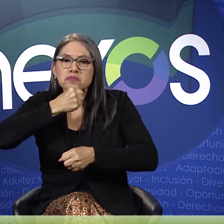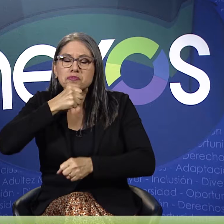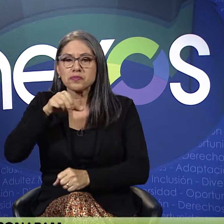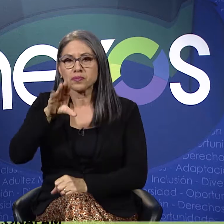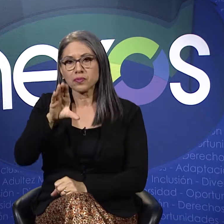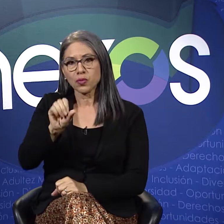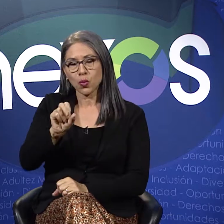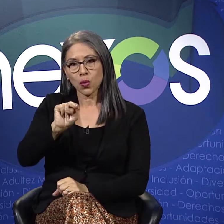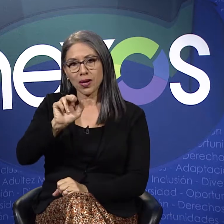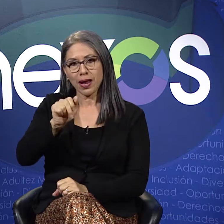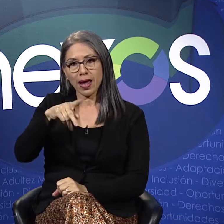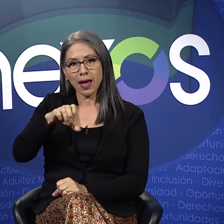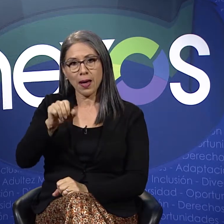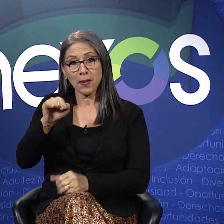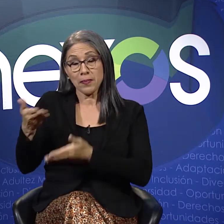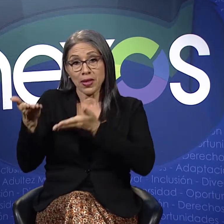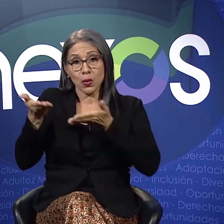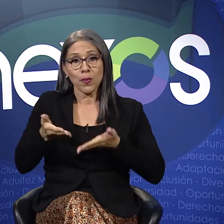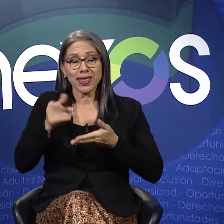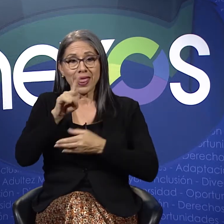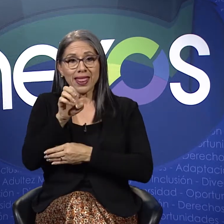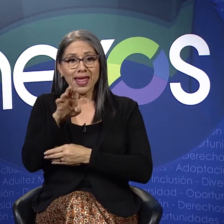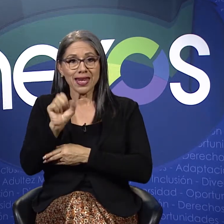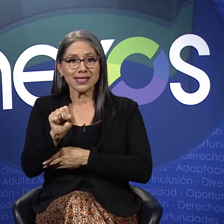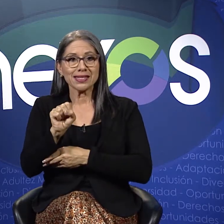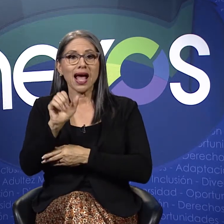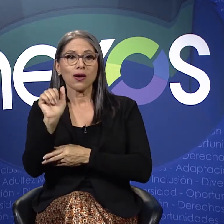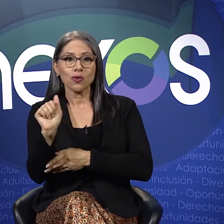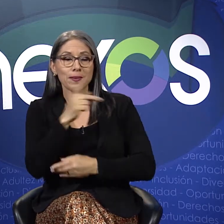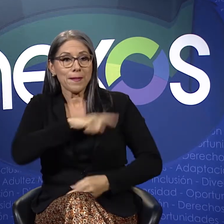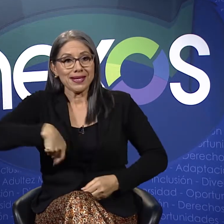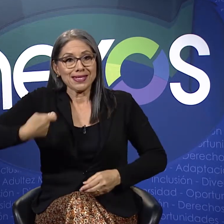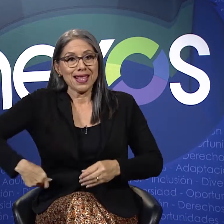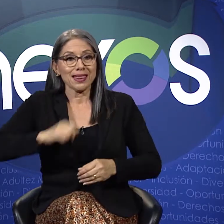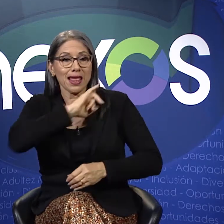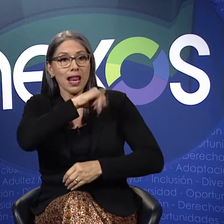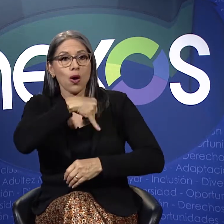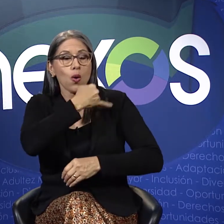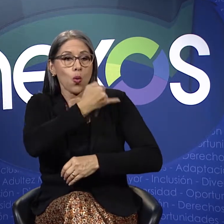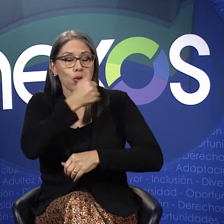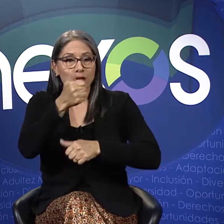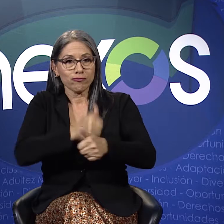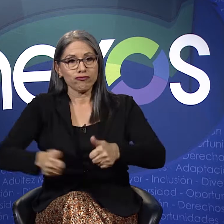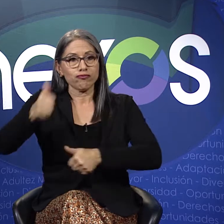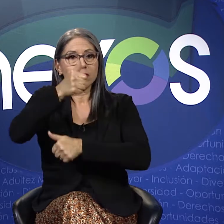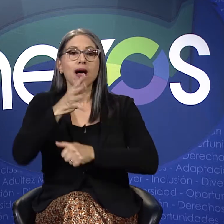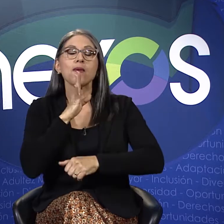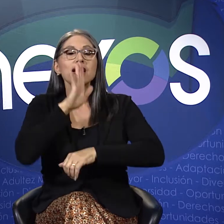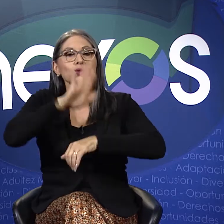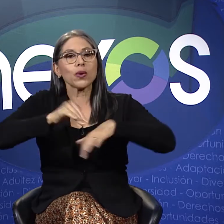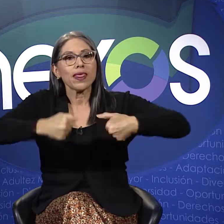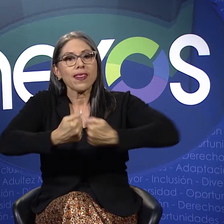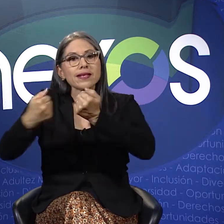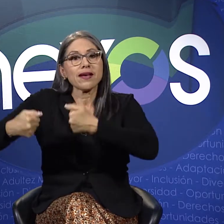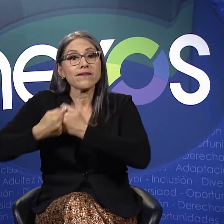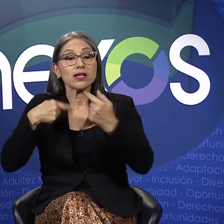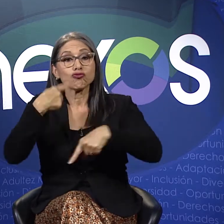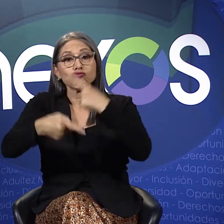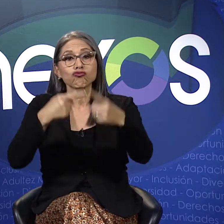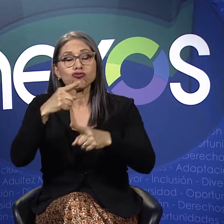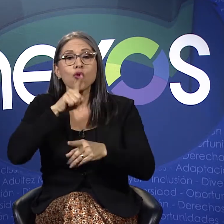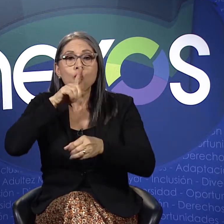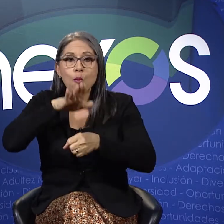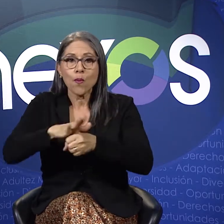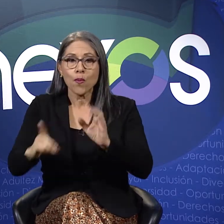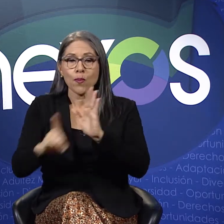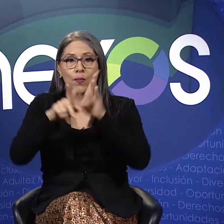CONAPAM. Nos acompaña Denis Angulo, presidente de la Junta Rectora, para hablar sobre los desafíos para el cumplimiento de los derechos de las personas